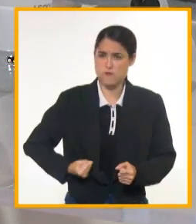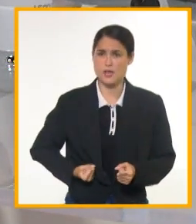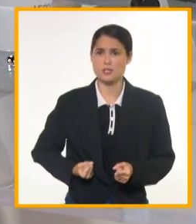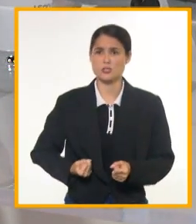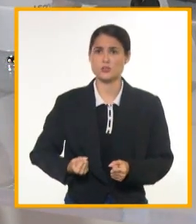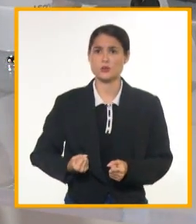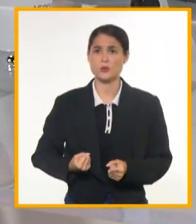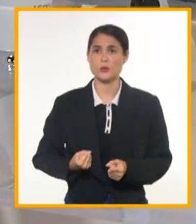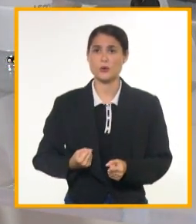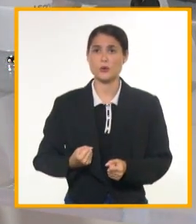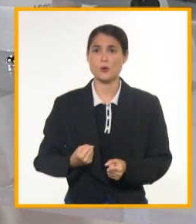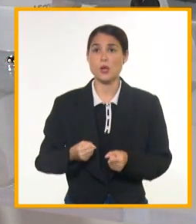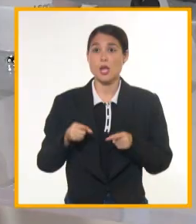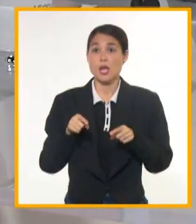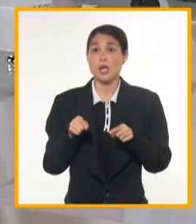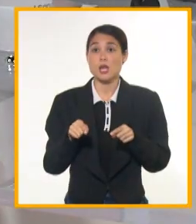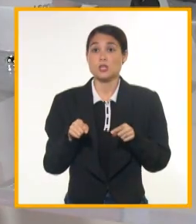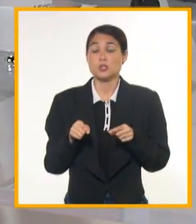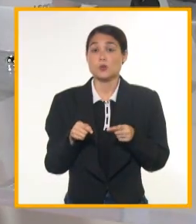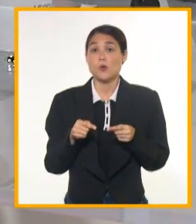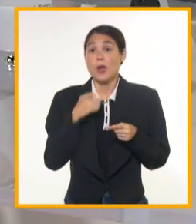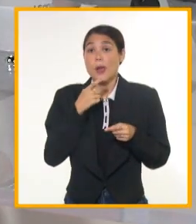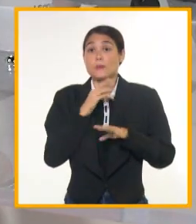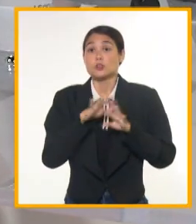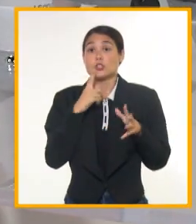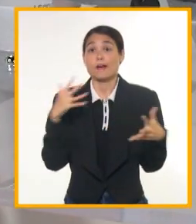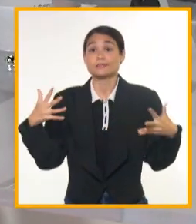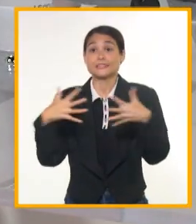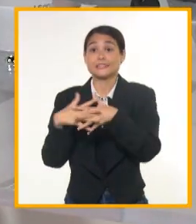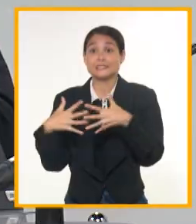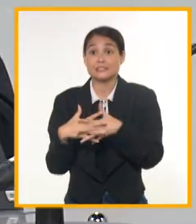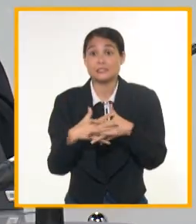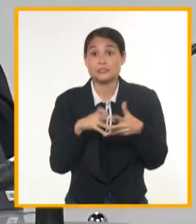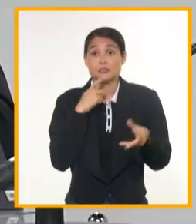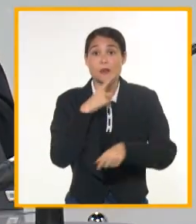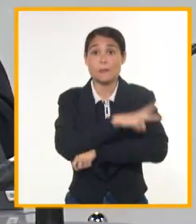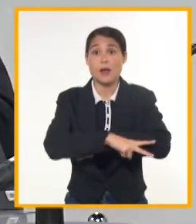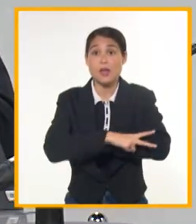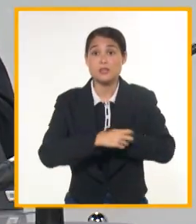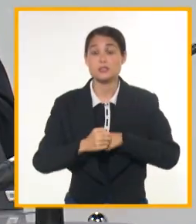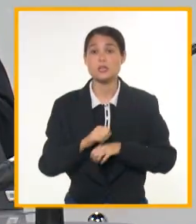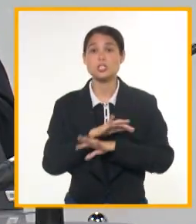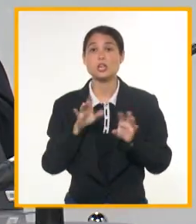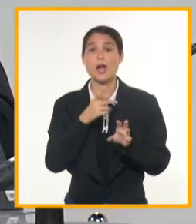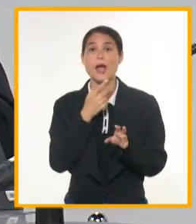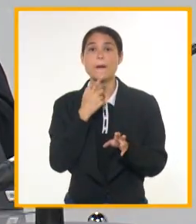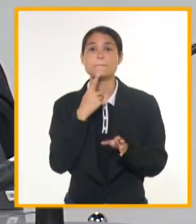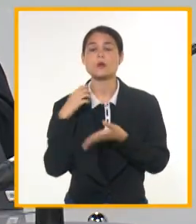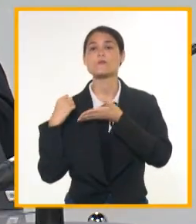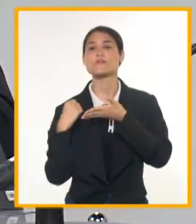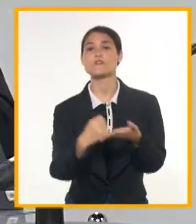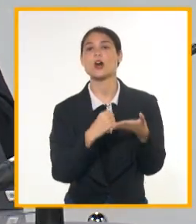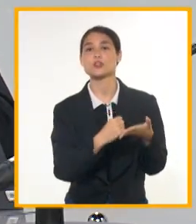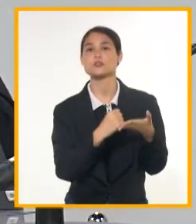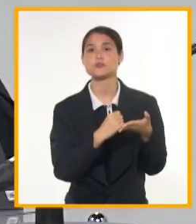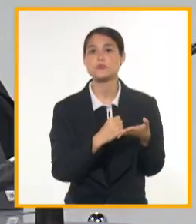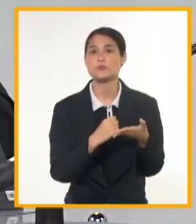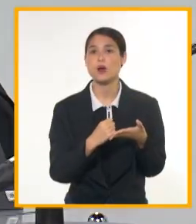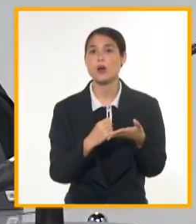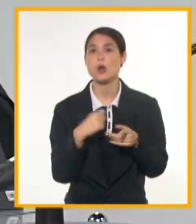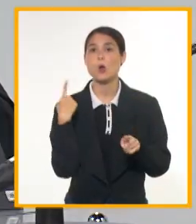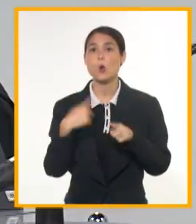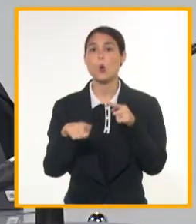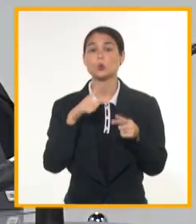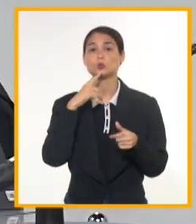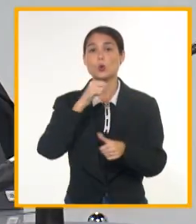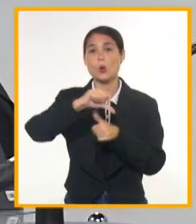posición coherente, vamos a decir, con países que han sido muy solidarios con ellos, porque tú hablas de la Misión Milagro, pero Mencionaste Petrocaribe, que le salvó la